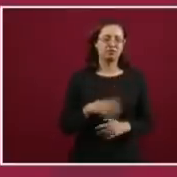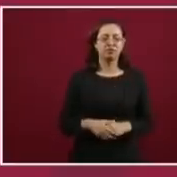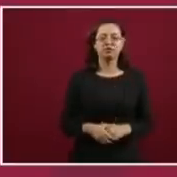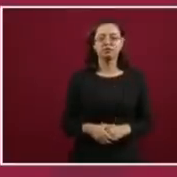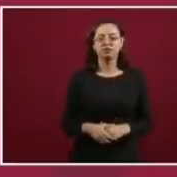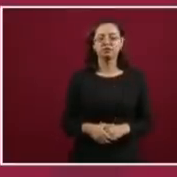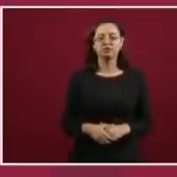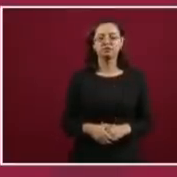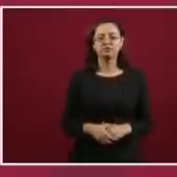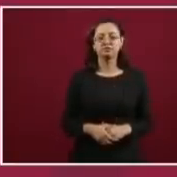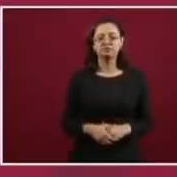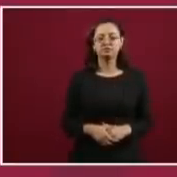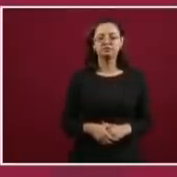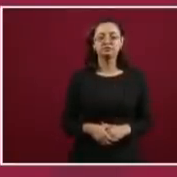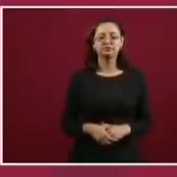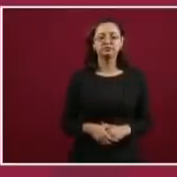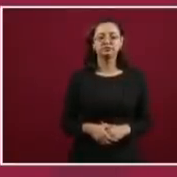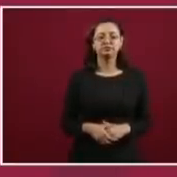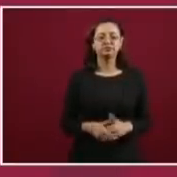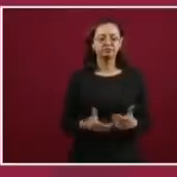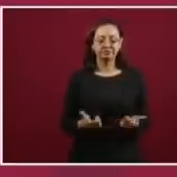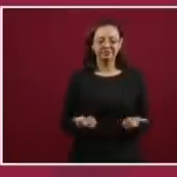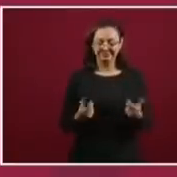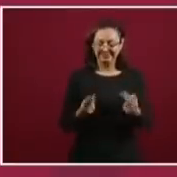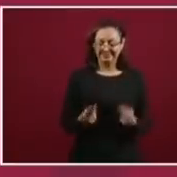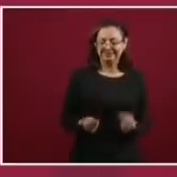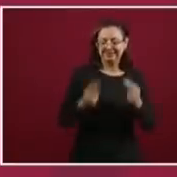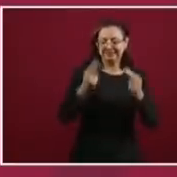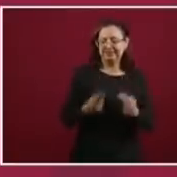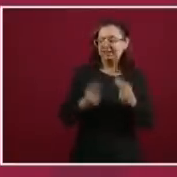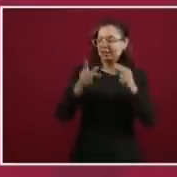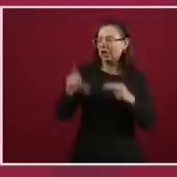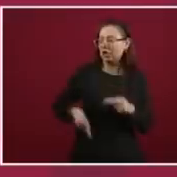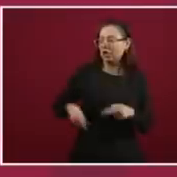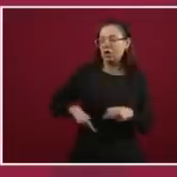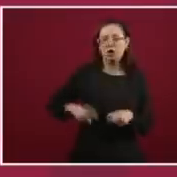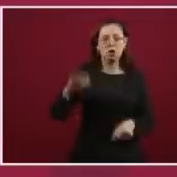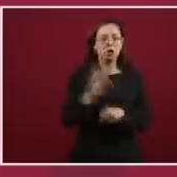que hacen jugosos negocios al amparo del poder público